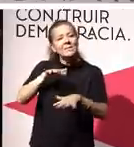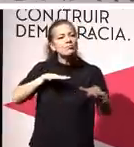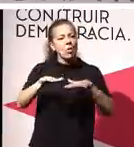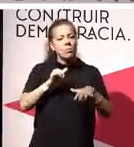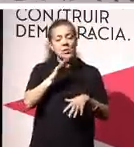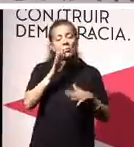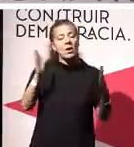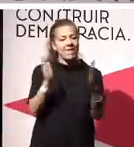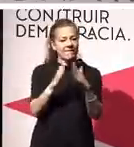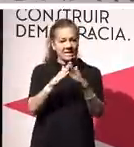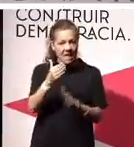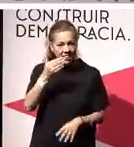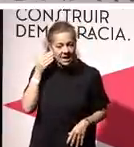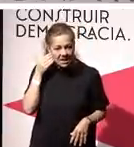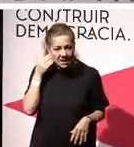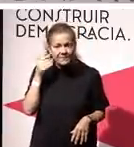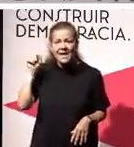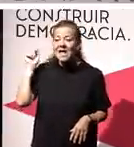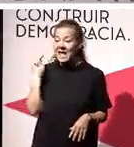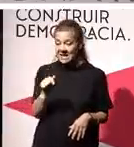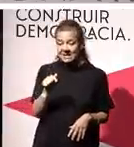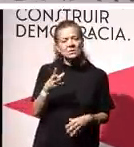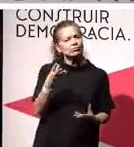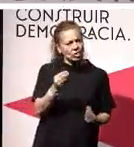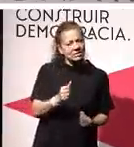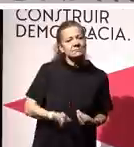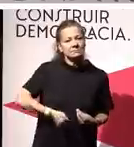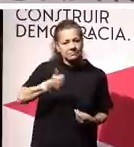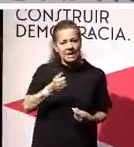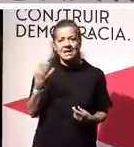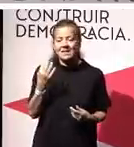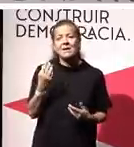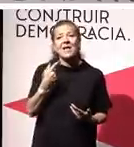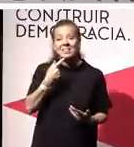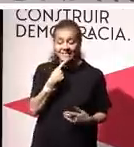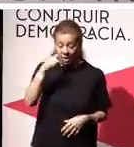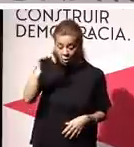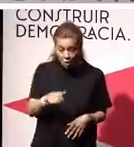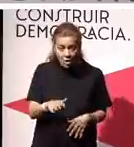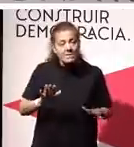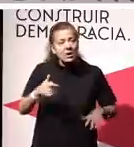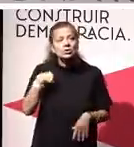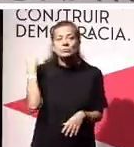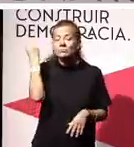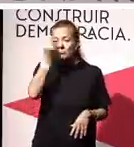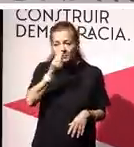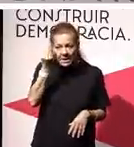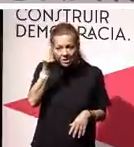movimiento por la vivienda digna. Son todas ellas y muchas más las que habría que citar hoy, pero creo